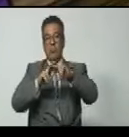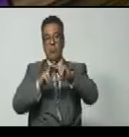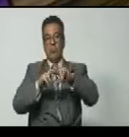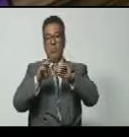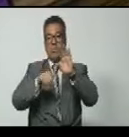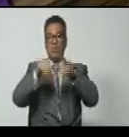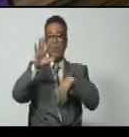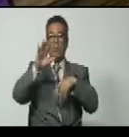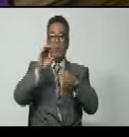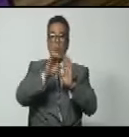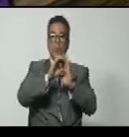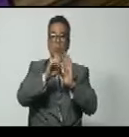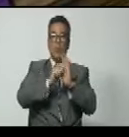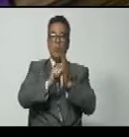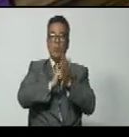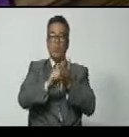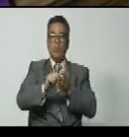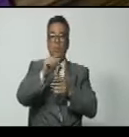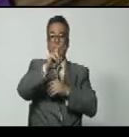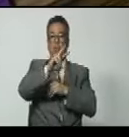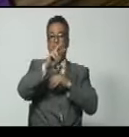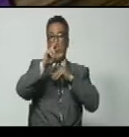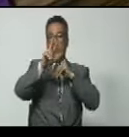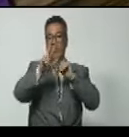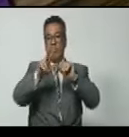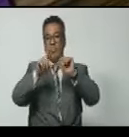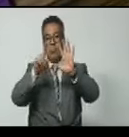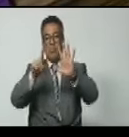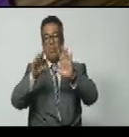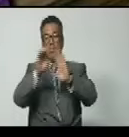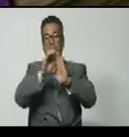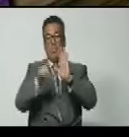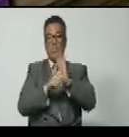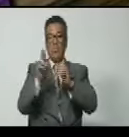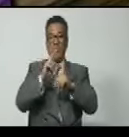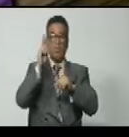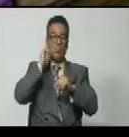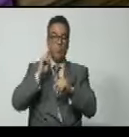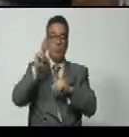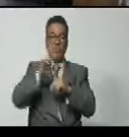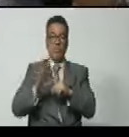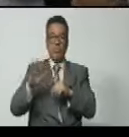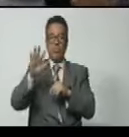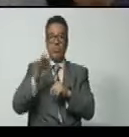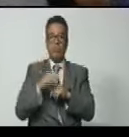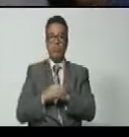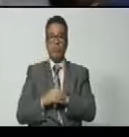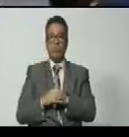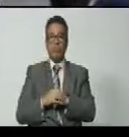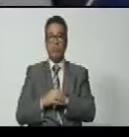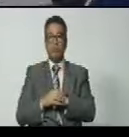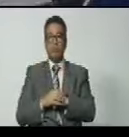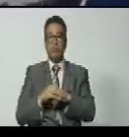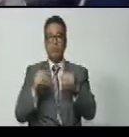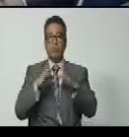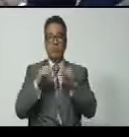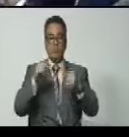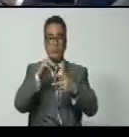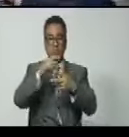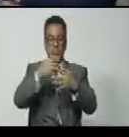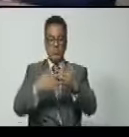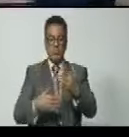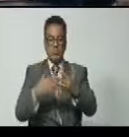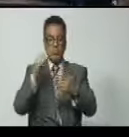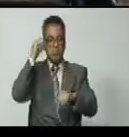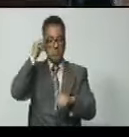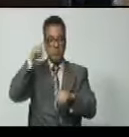y numeral 15 del artículo 236 de la Constitución de la República Bolivariana de Venezuela. Es toda la propuesta